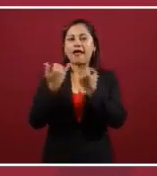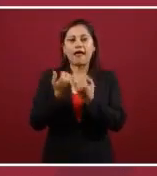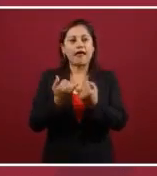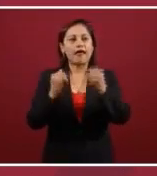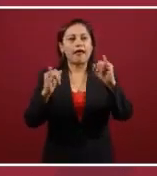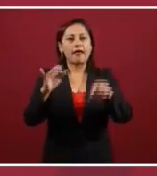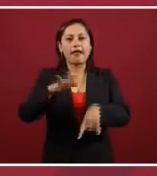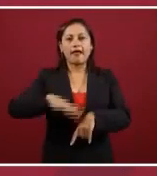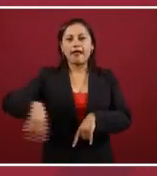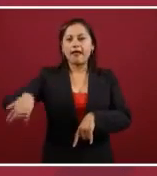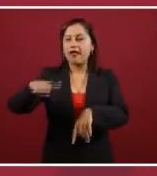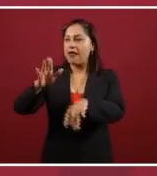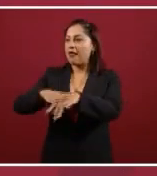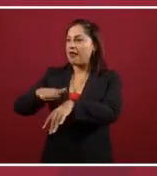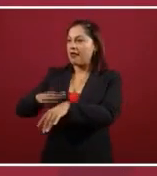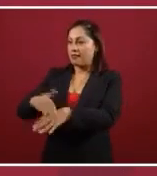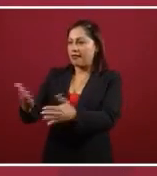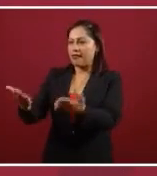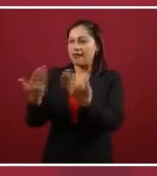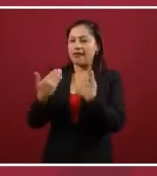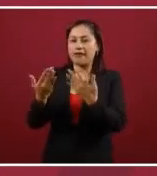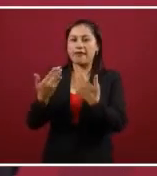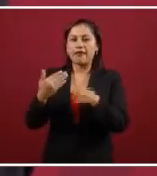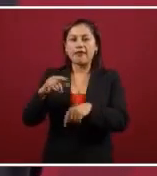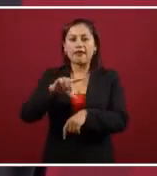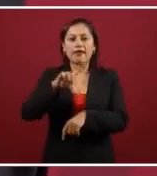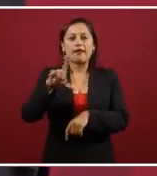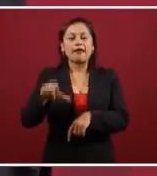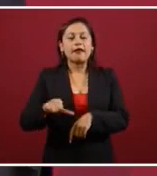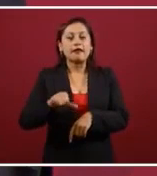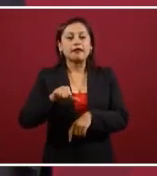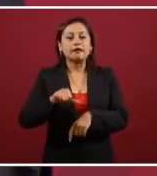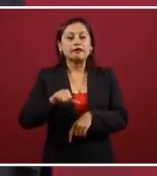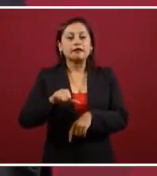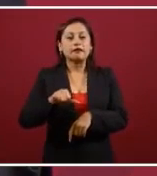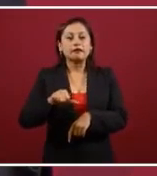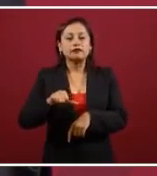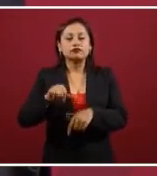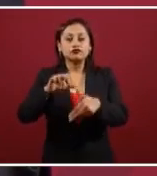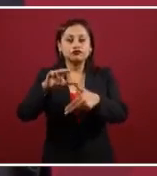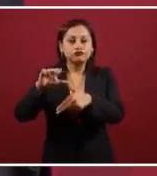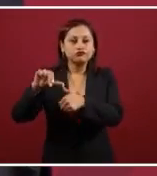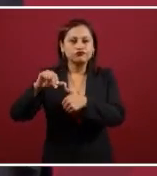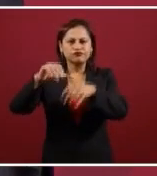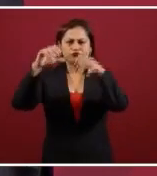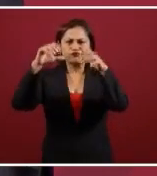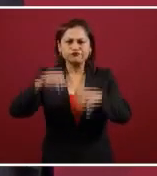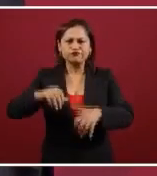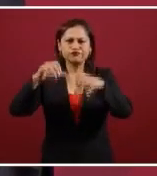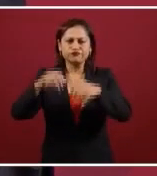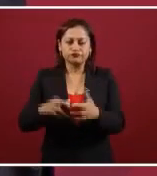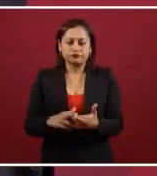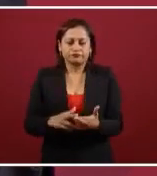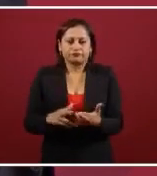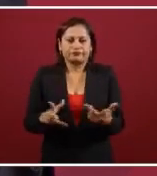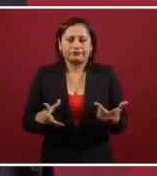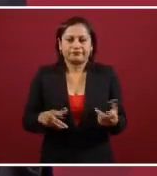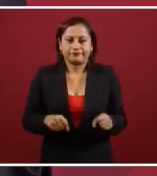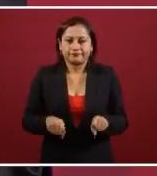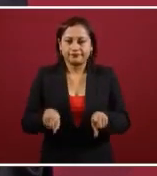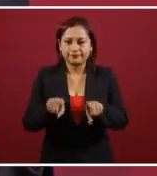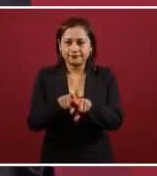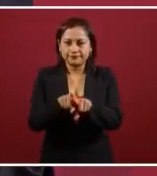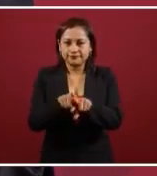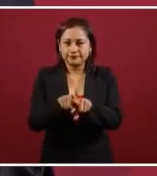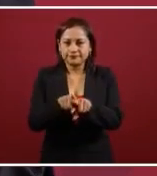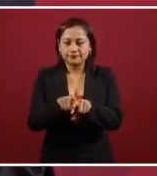aguaceros, los huracanes y se derrumba el camino o vuelve a